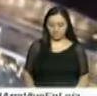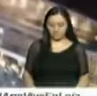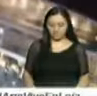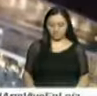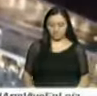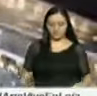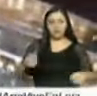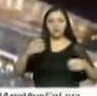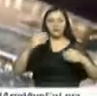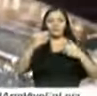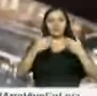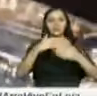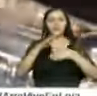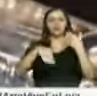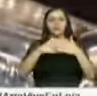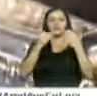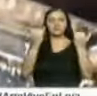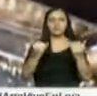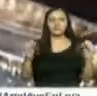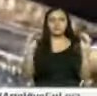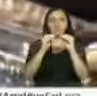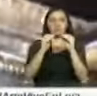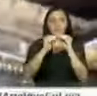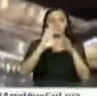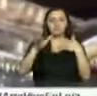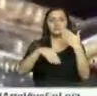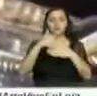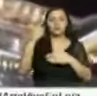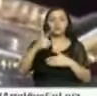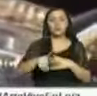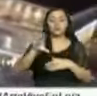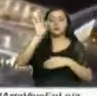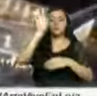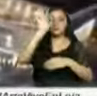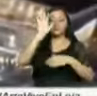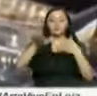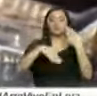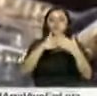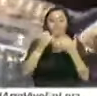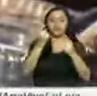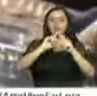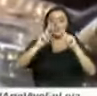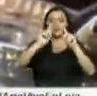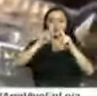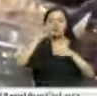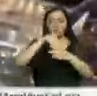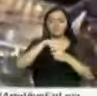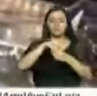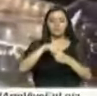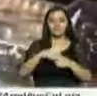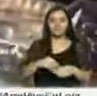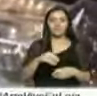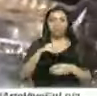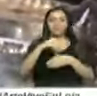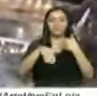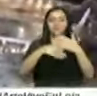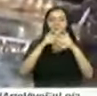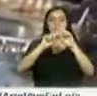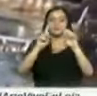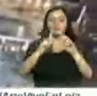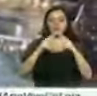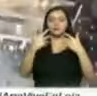todo el Ecuador. En el país se encuentran artistas de diferentes países del mundo y obras que